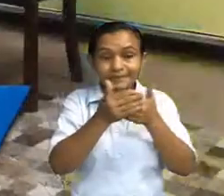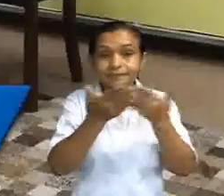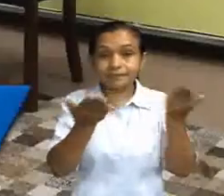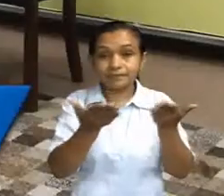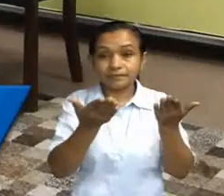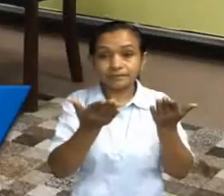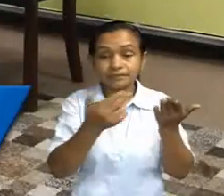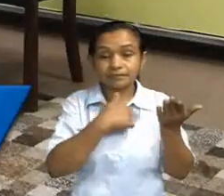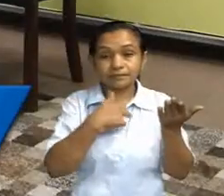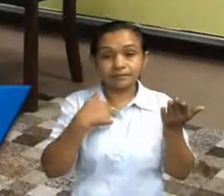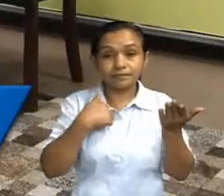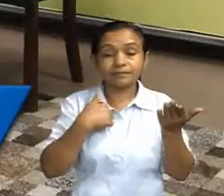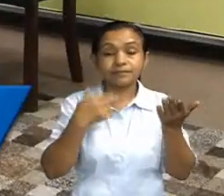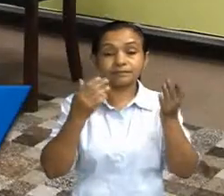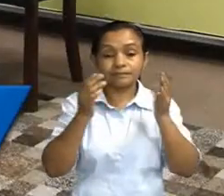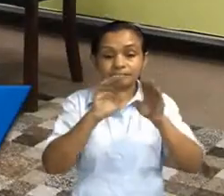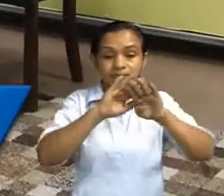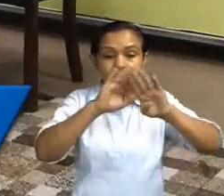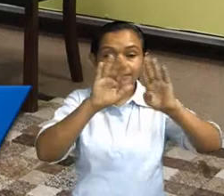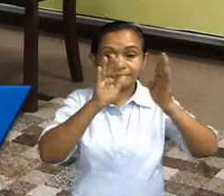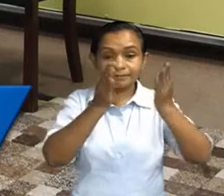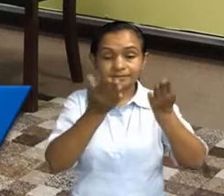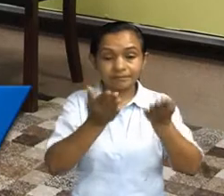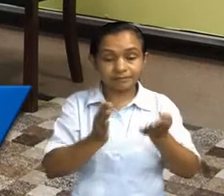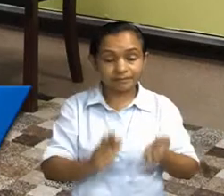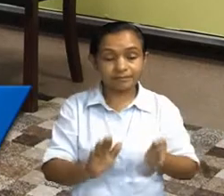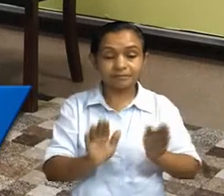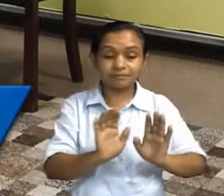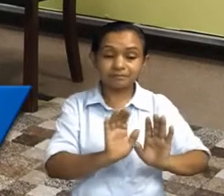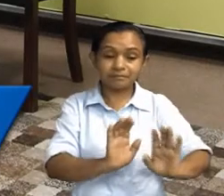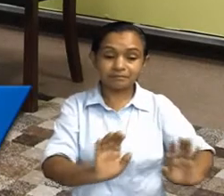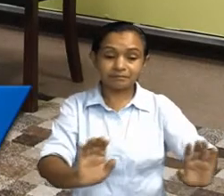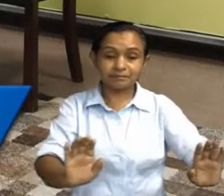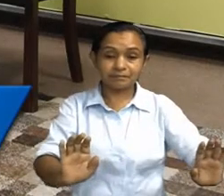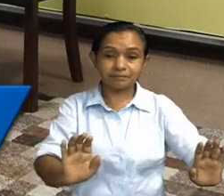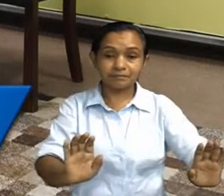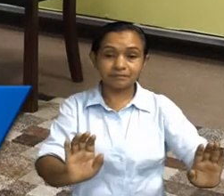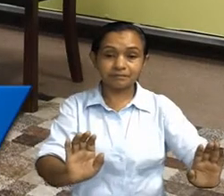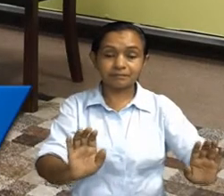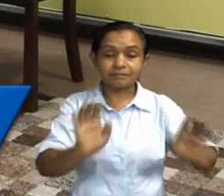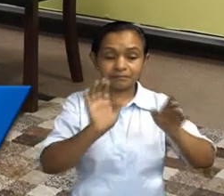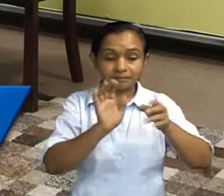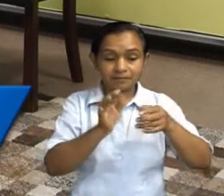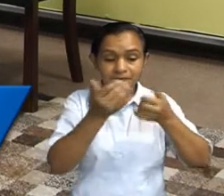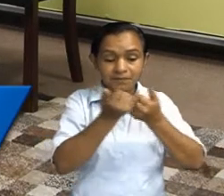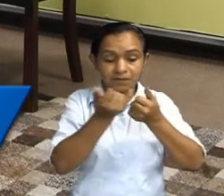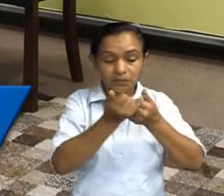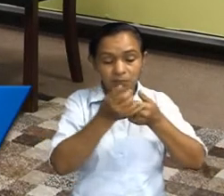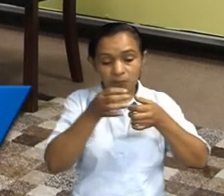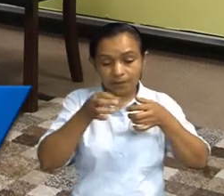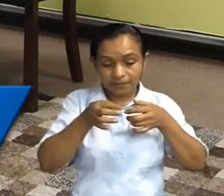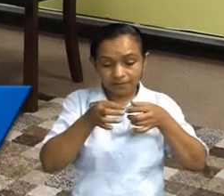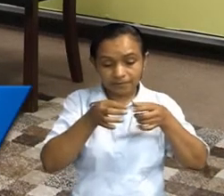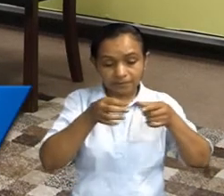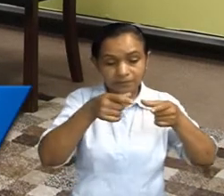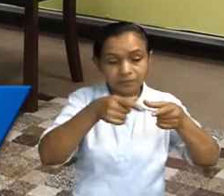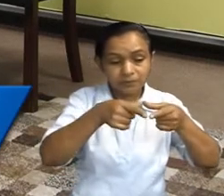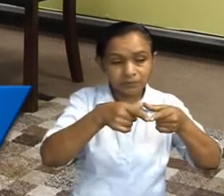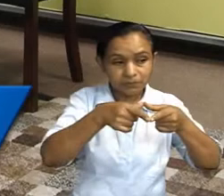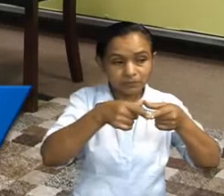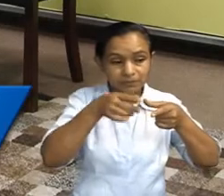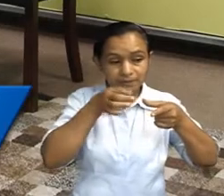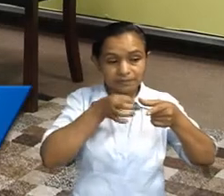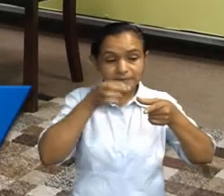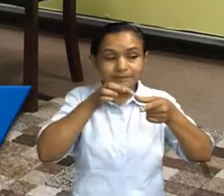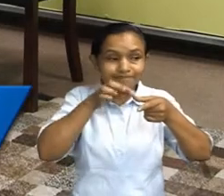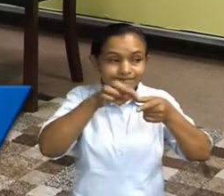característica anatómica de las mujeres, en especial de las niñas, es la cercanía que tiene el ano con el introito vaginal. Eso hace que